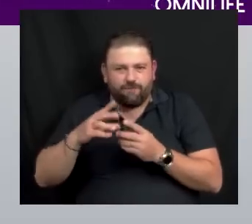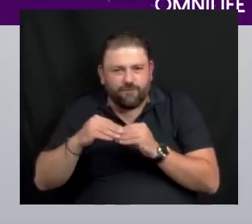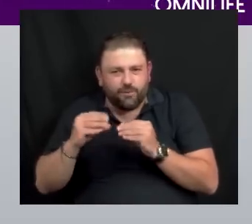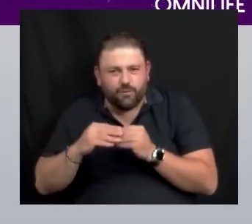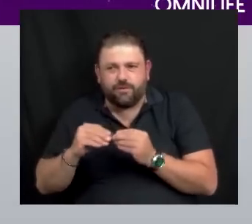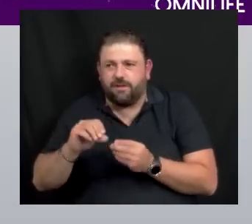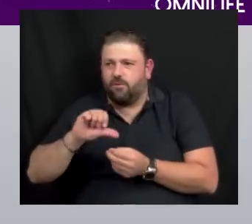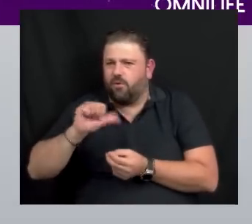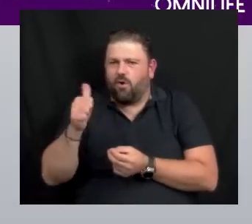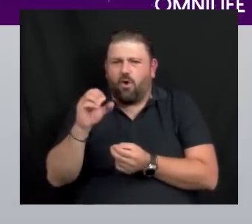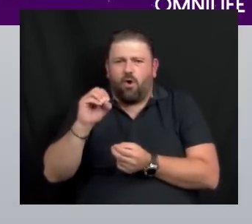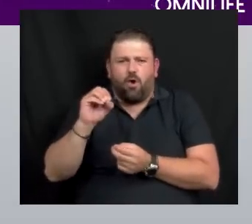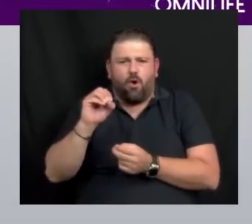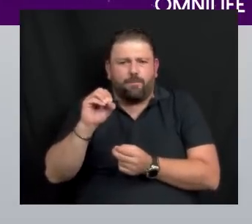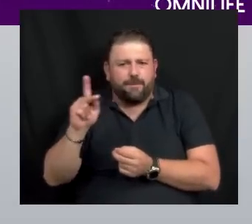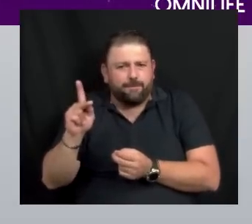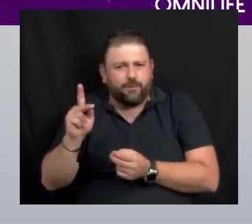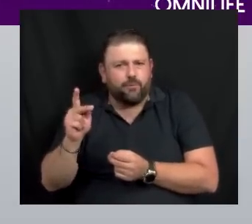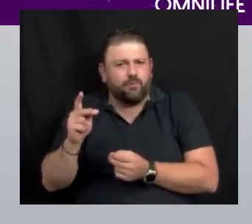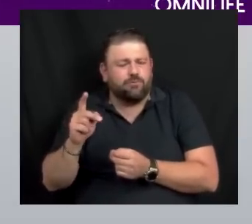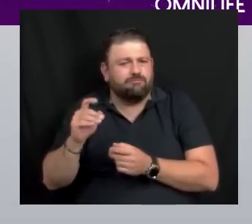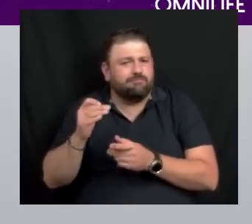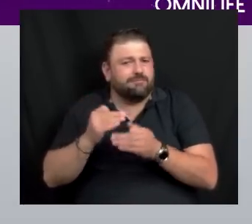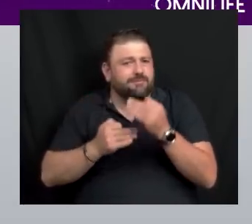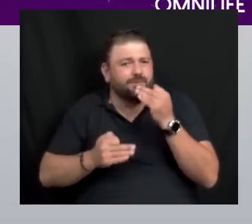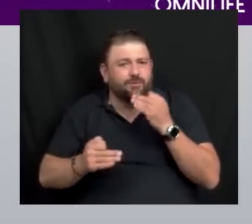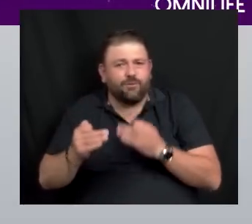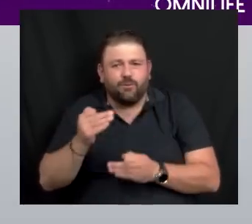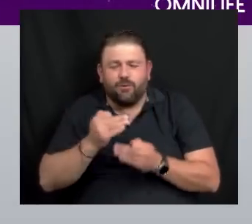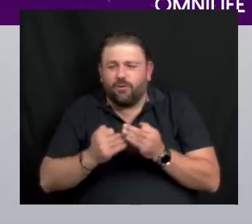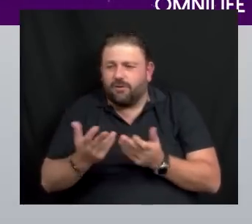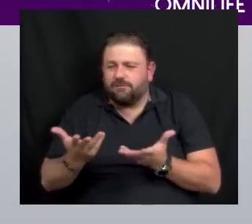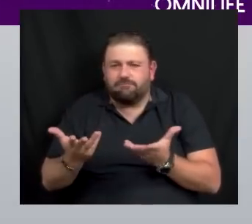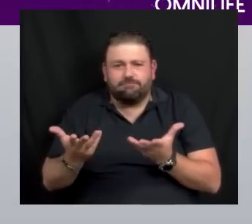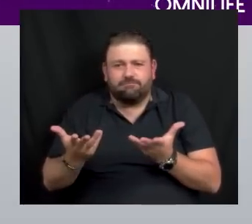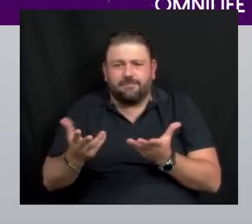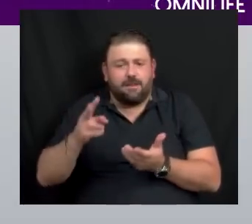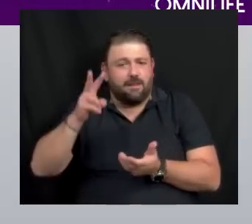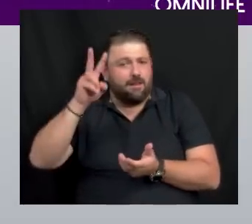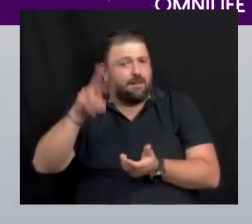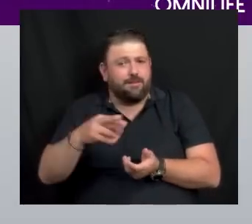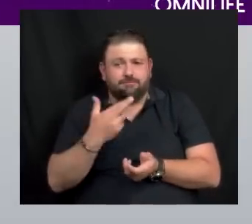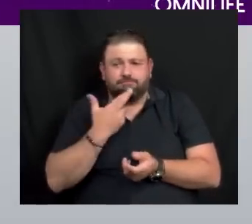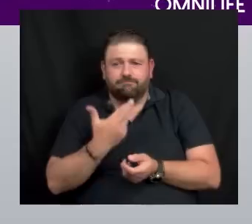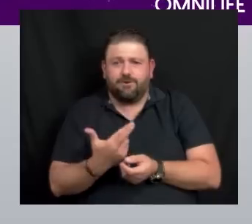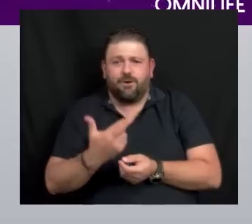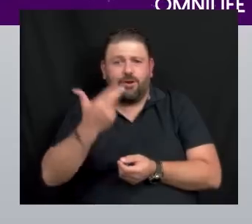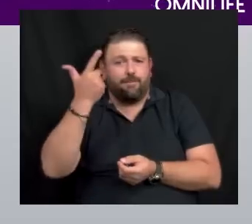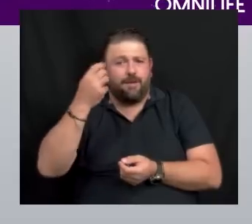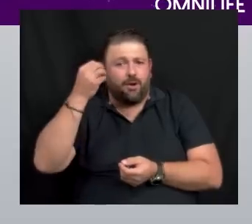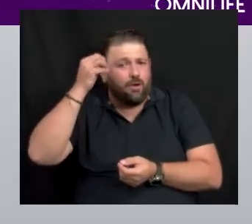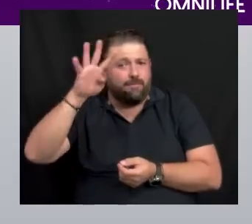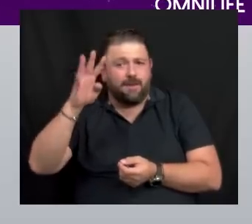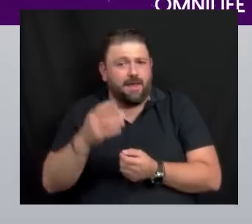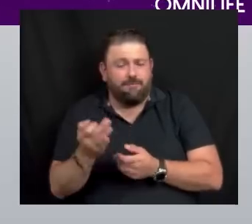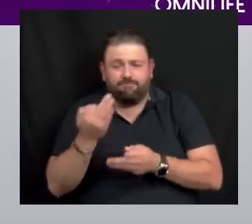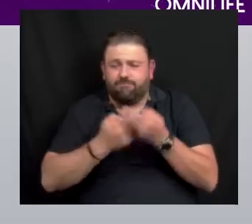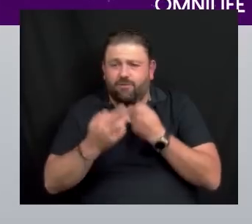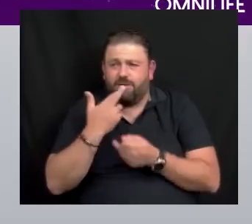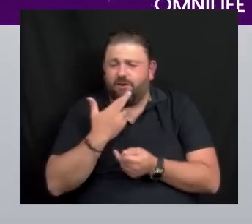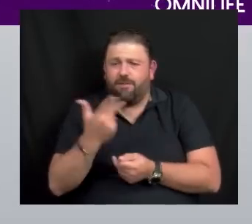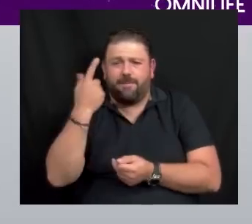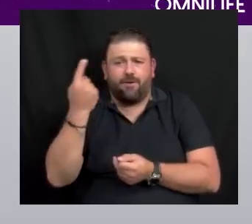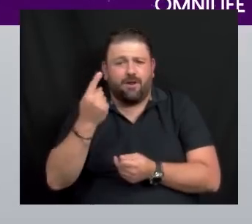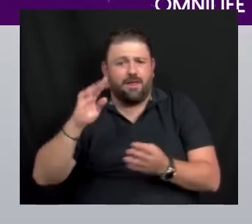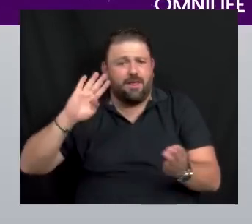Plus. Y luego decía, lo que tengo en la mano es para catapultar. Somos la mejor compañía en el mundo. La mejor. Y si yo